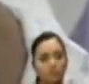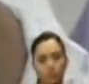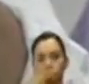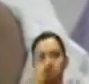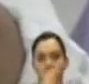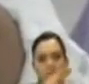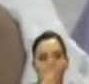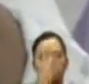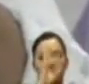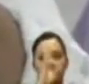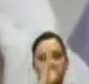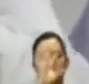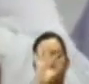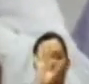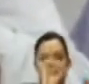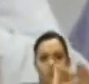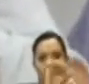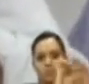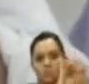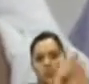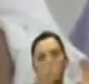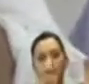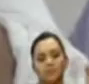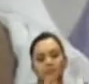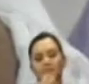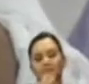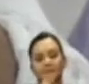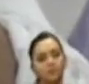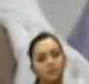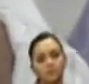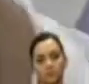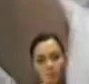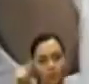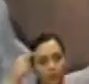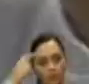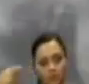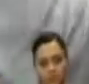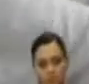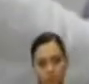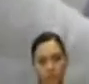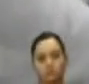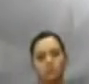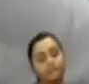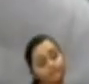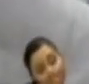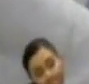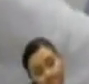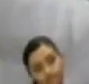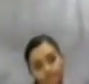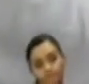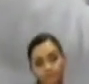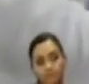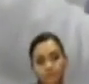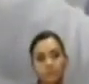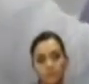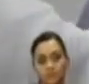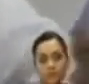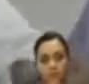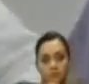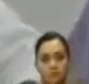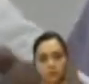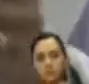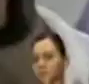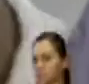señor, el presupuesto está a $40, le reducimos a la mitad su transferencia. Y el problema se transfería a los